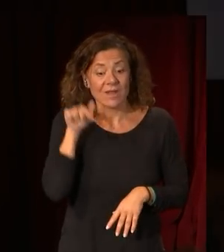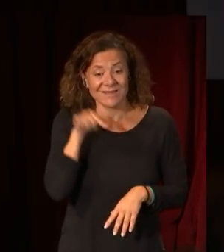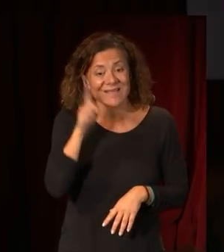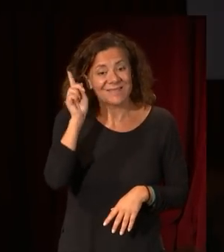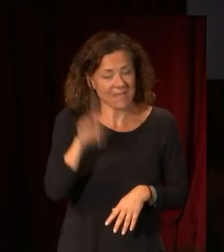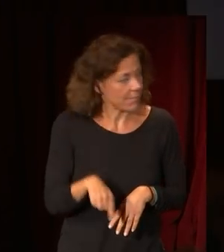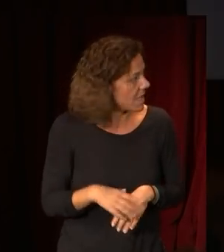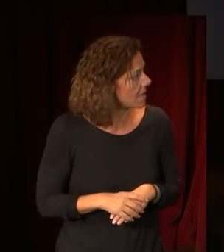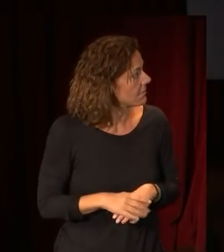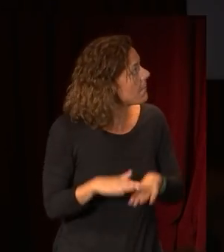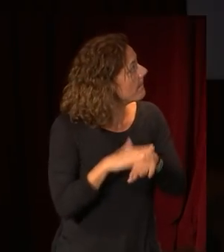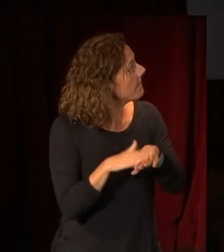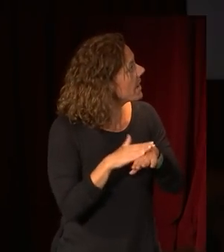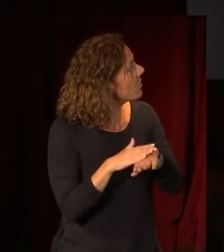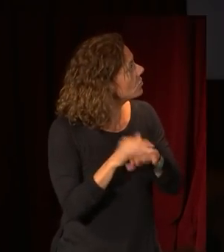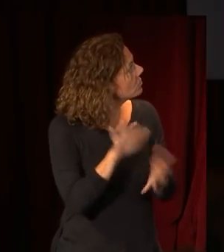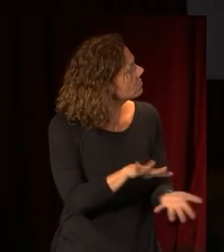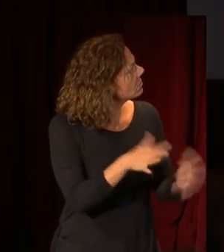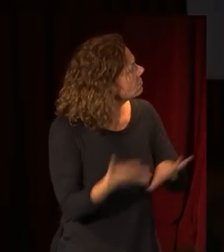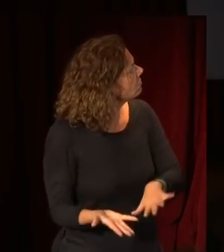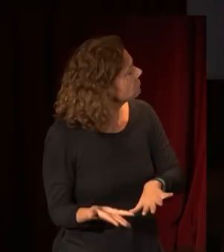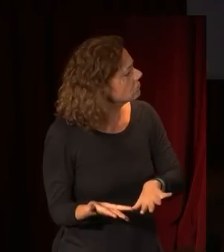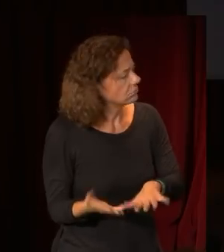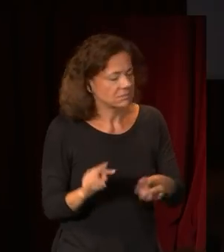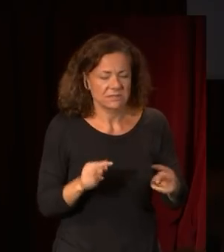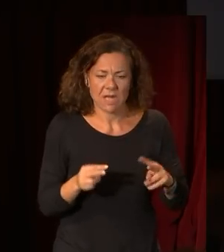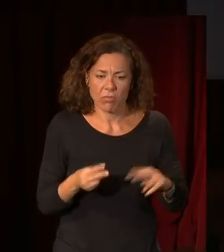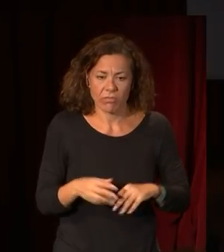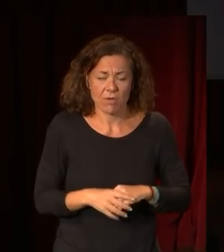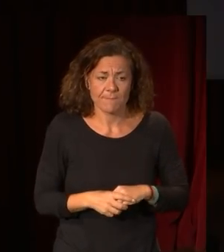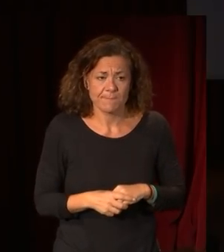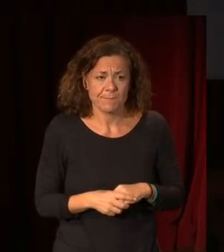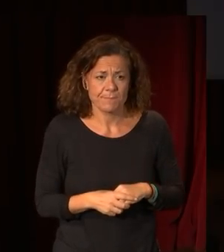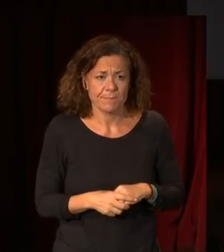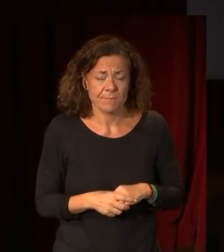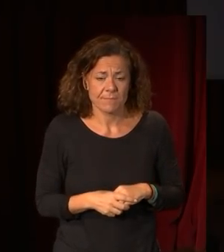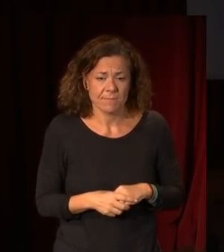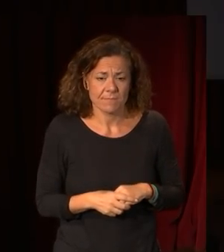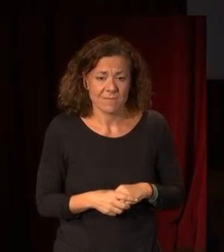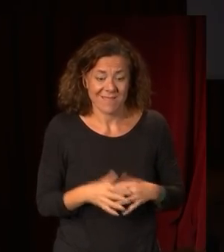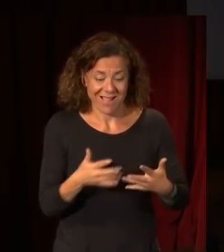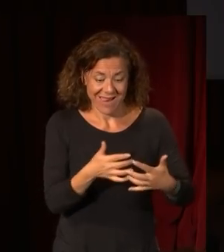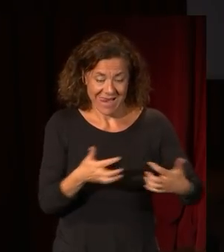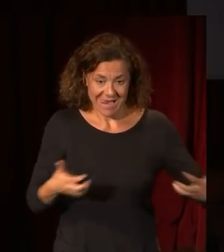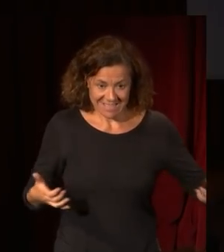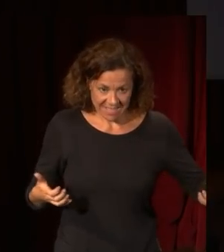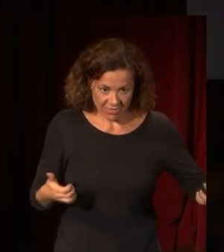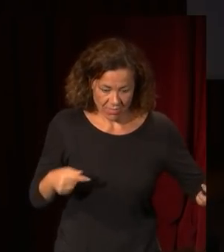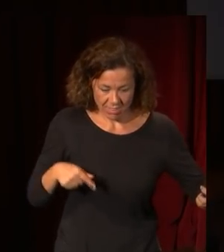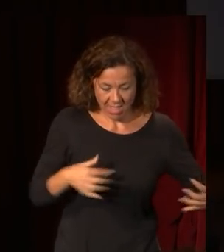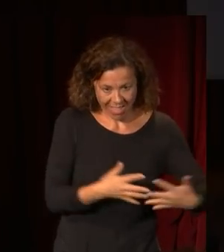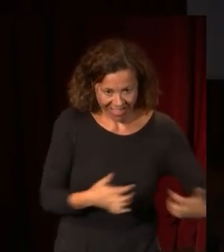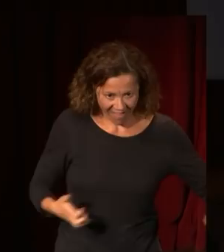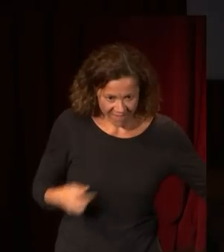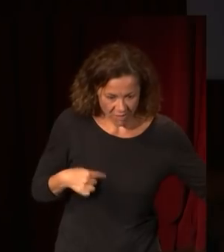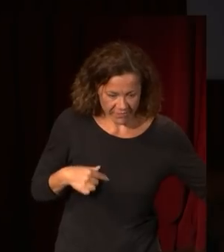también perdón aquí es una transcripción de de la inscripción que aparece en la parte baja de